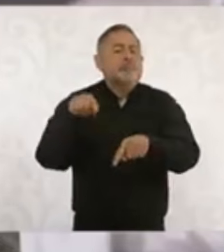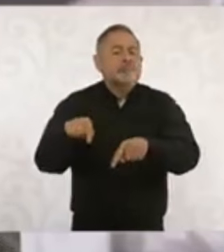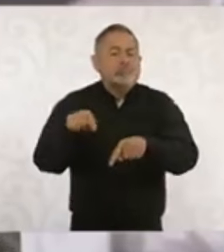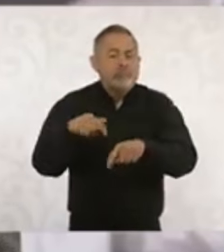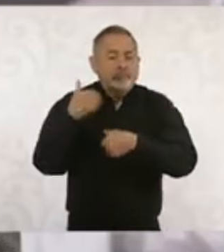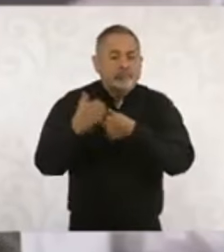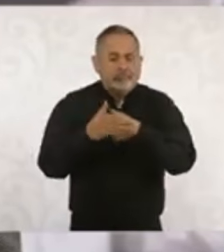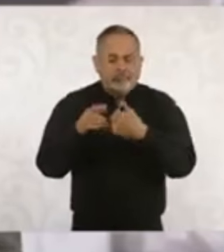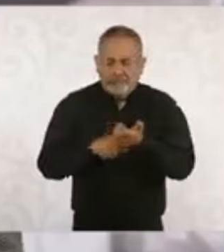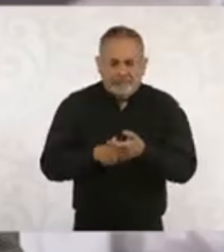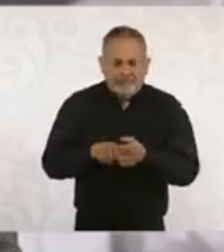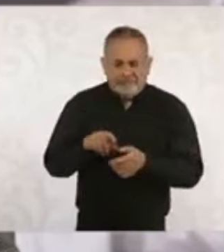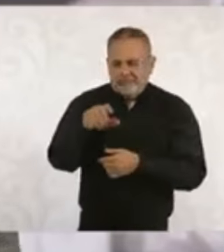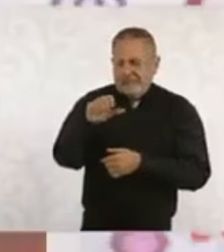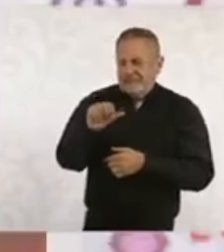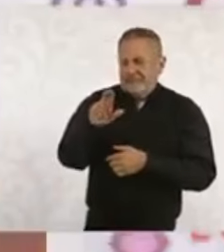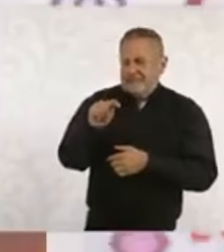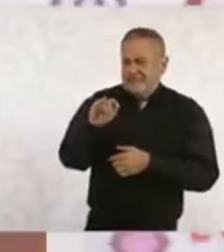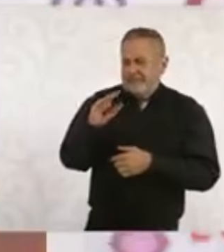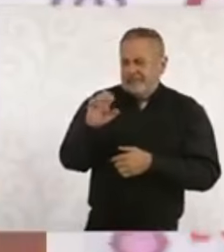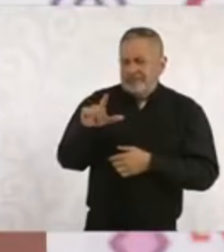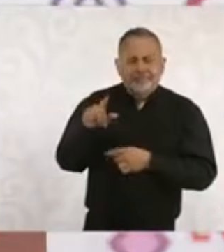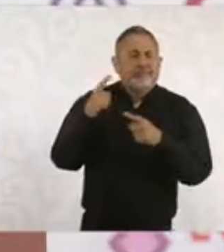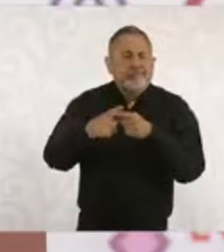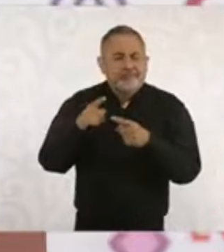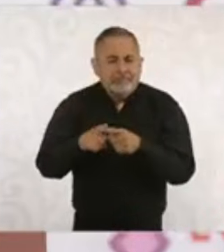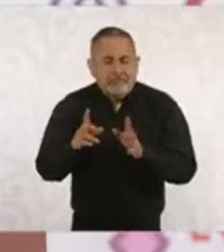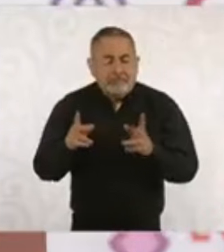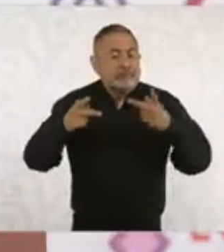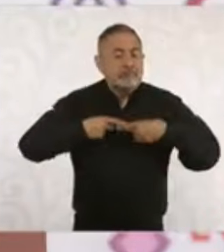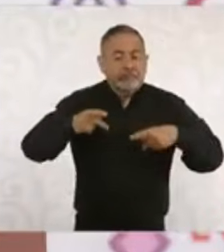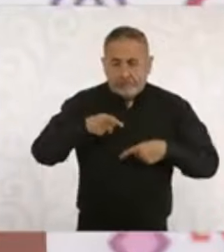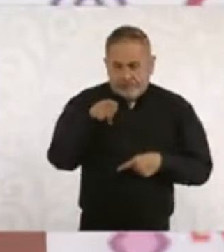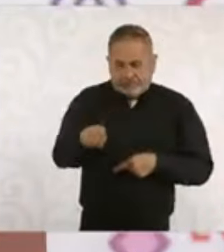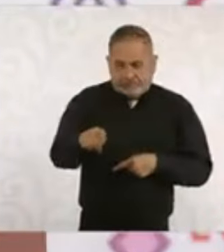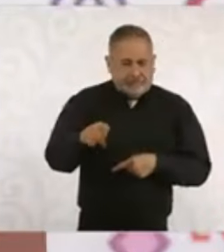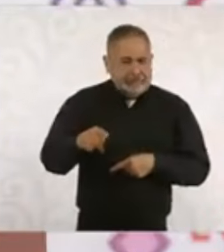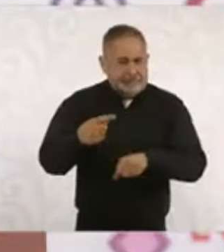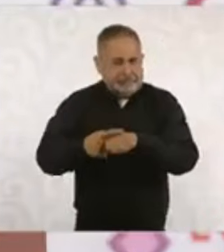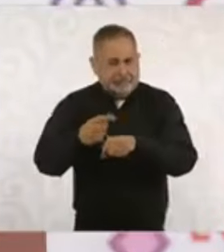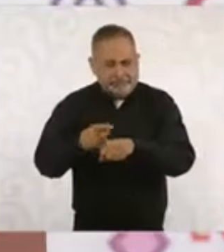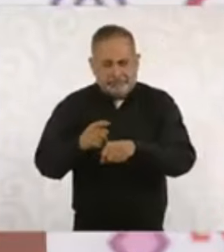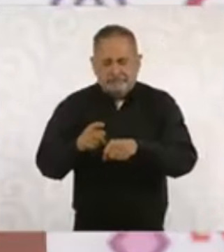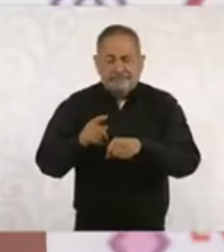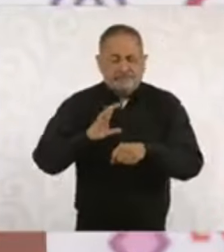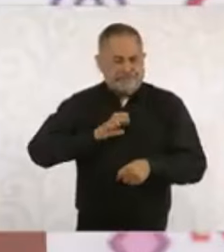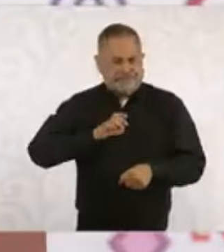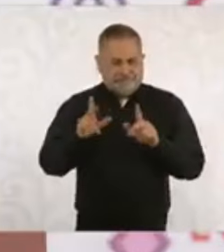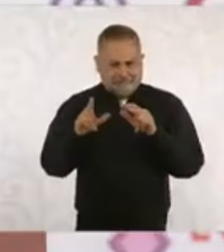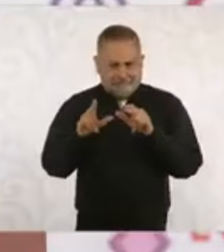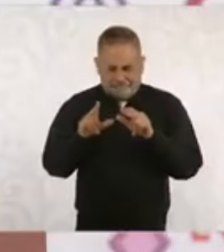las CAR T-cells, en donde se pueden tomar las células de una gente que tiene cáncer, se editan